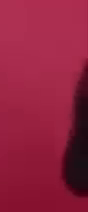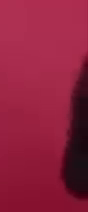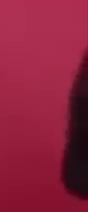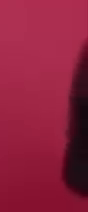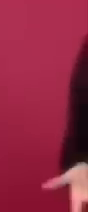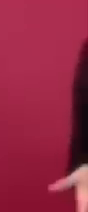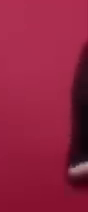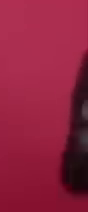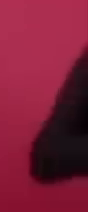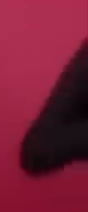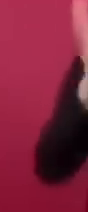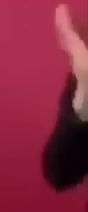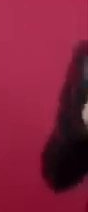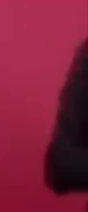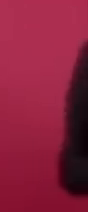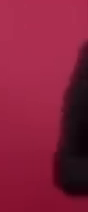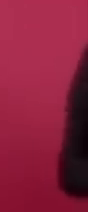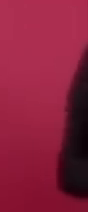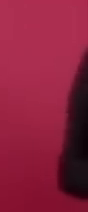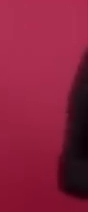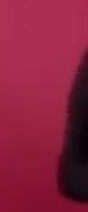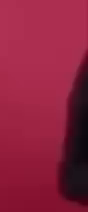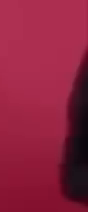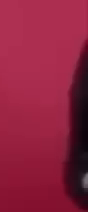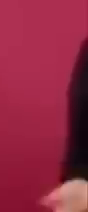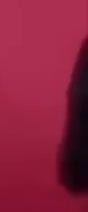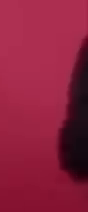no es ninguna novedad que se reúna con Almagro.